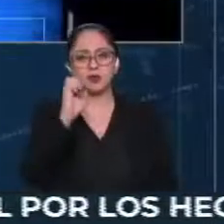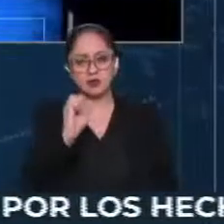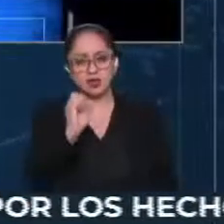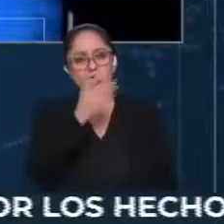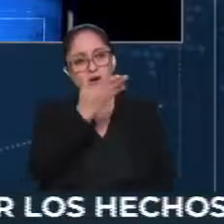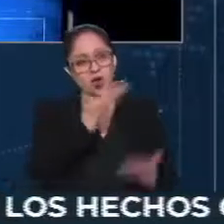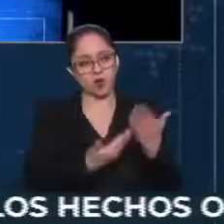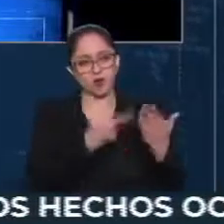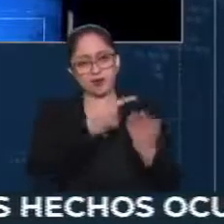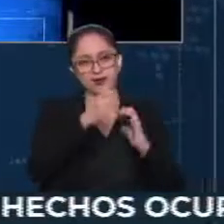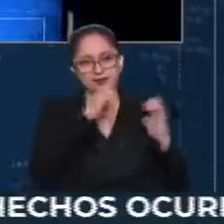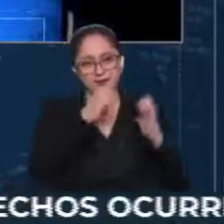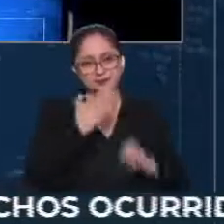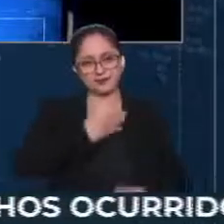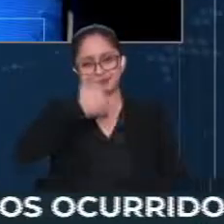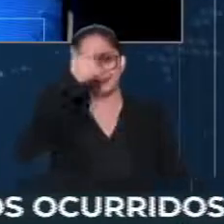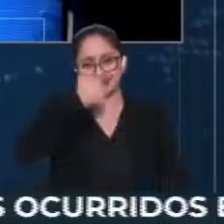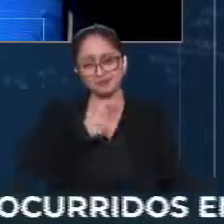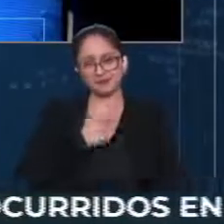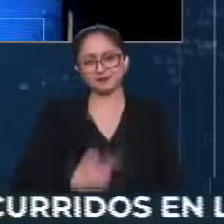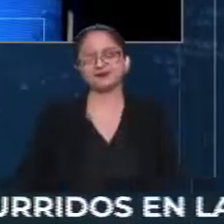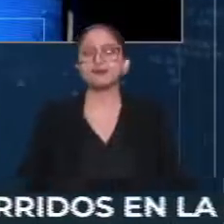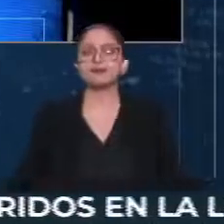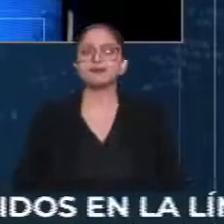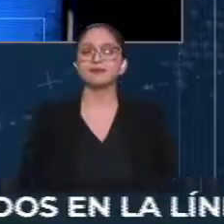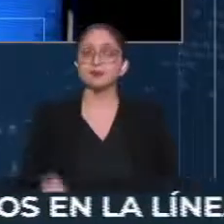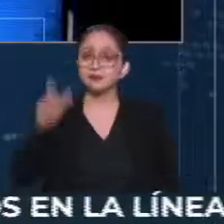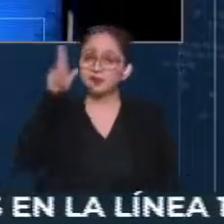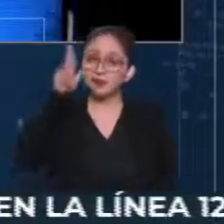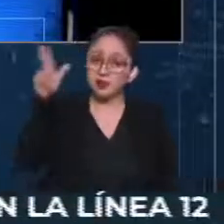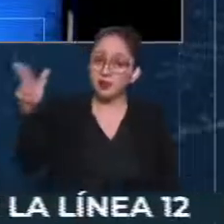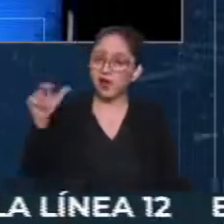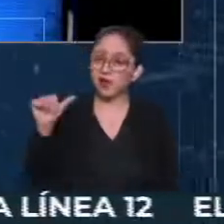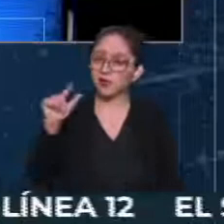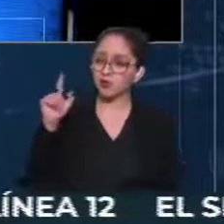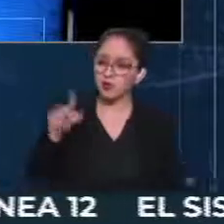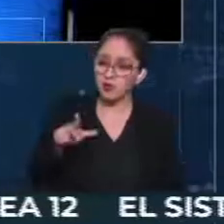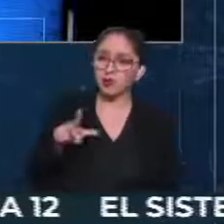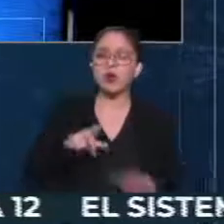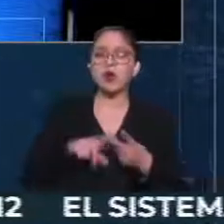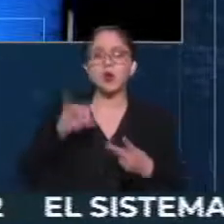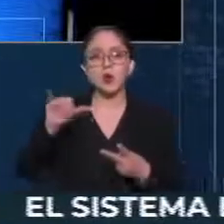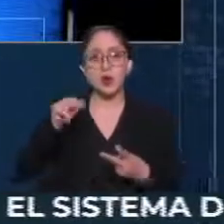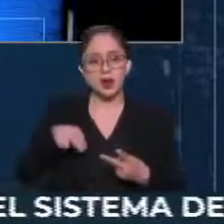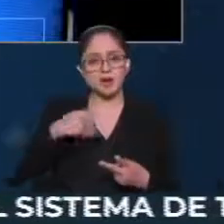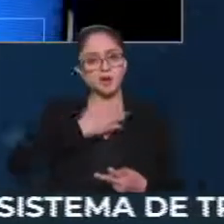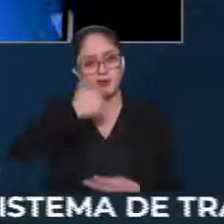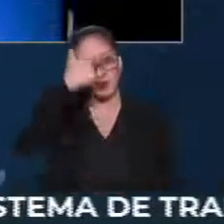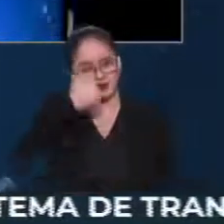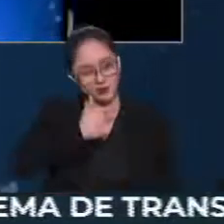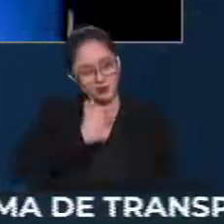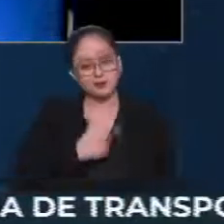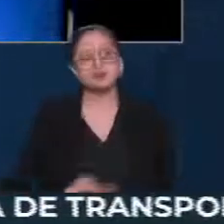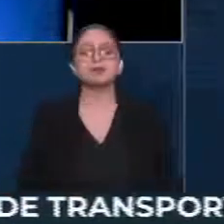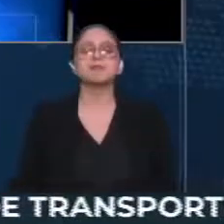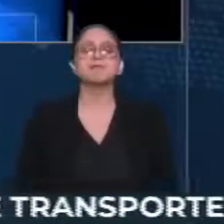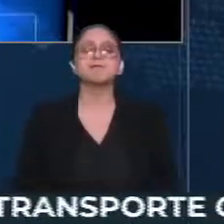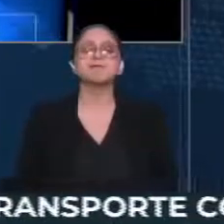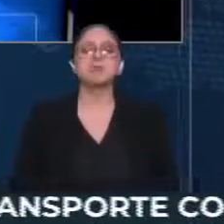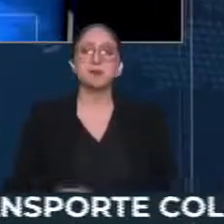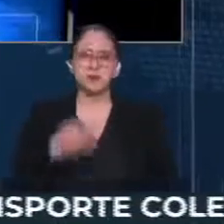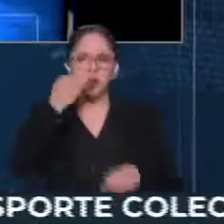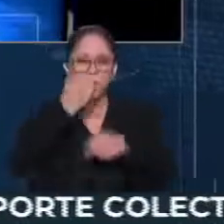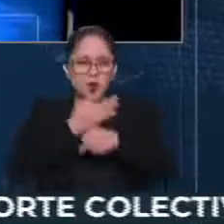noches. Hola Azul, Juan, buenas noches. Buenas noches. Pues estábamos hablando de esto, Jonathan, estábamos viendo